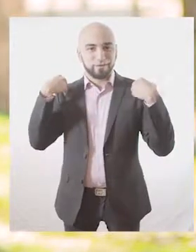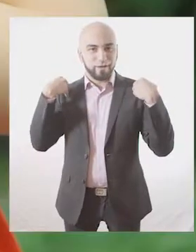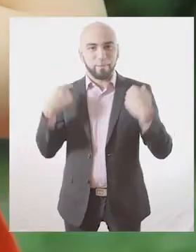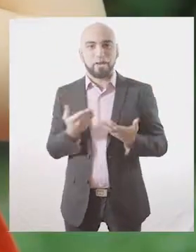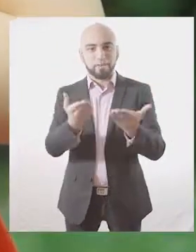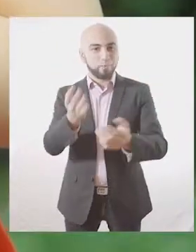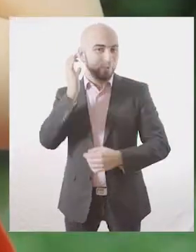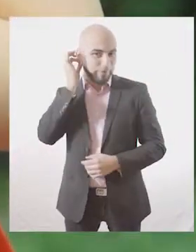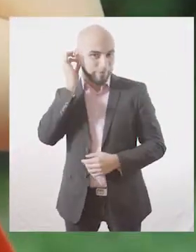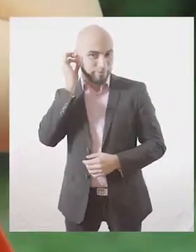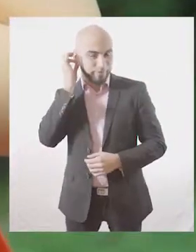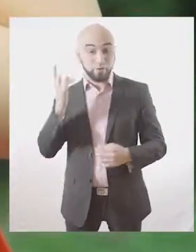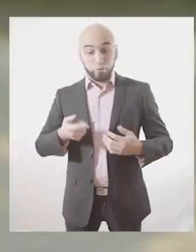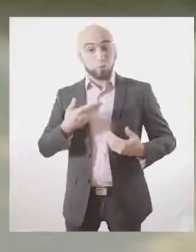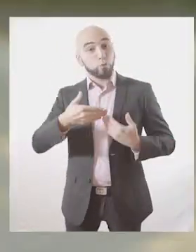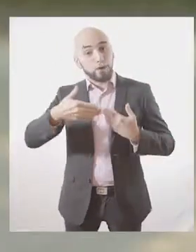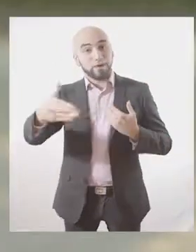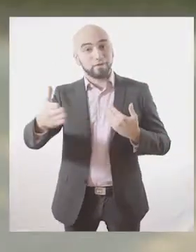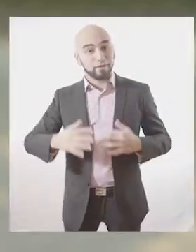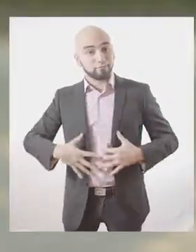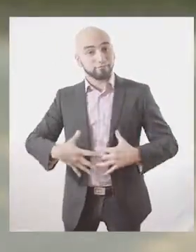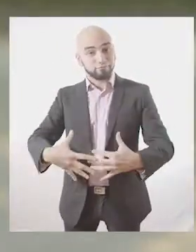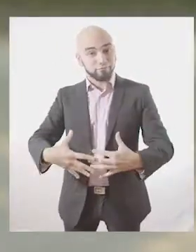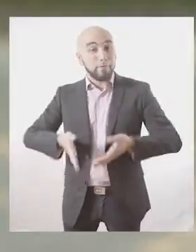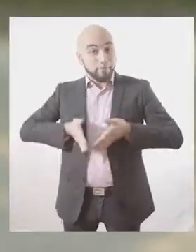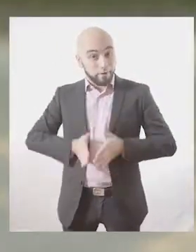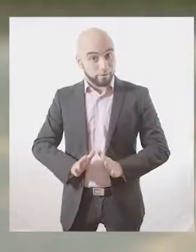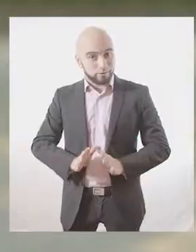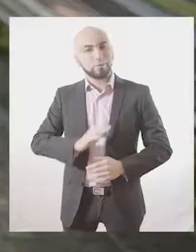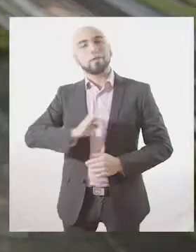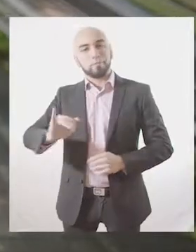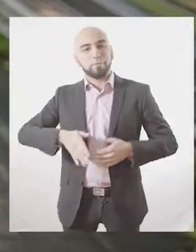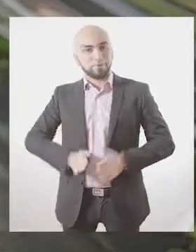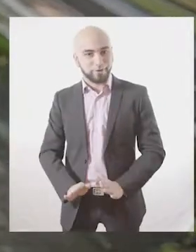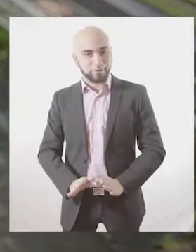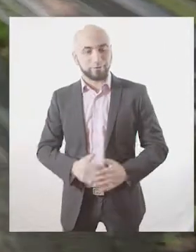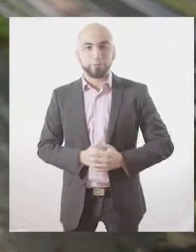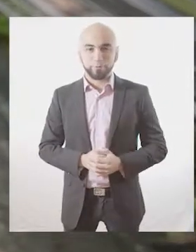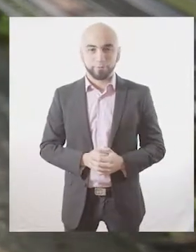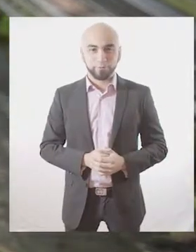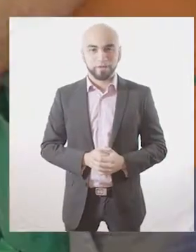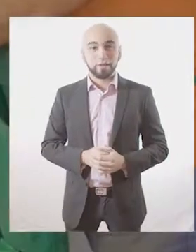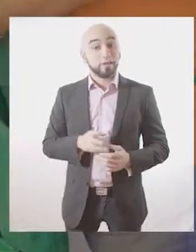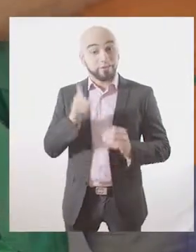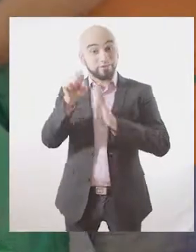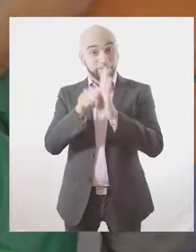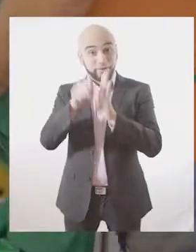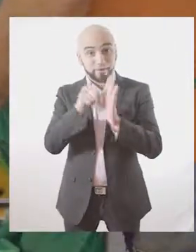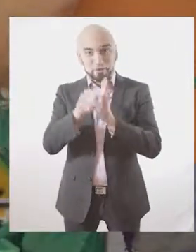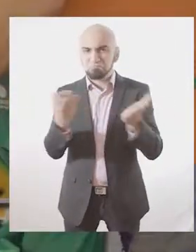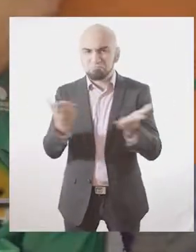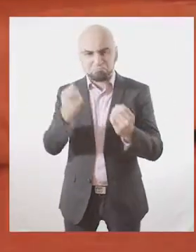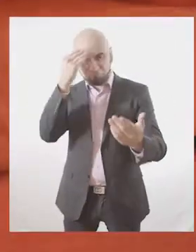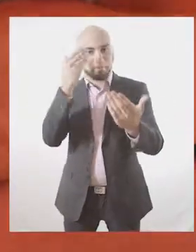ti, mujer, durante la gestación, parto y posparto. A través de estos videos se promueve enfrentar